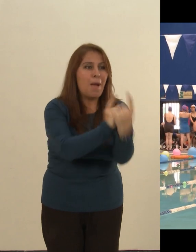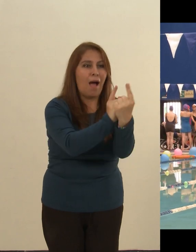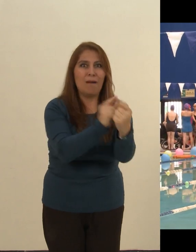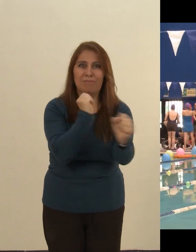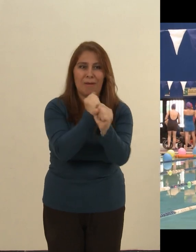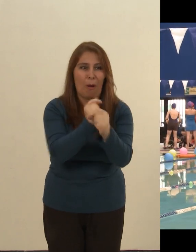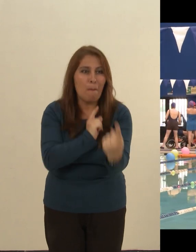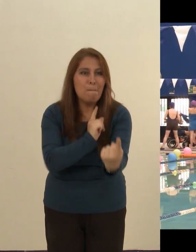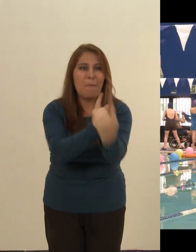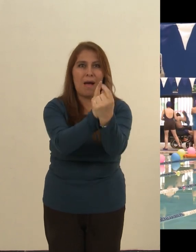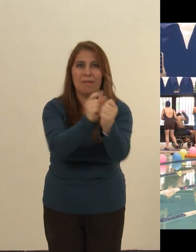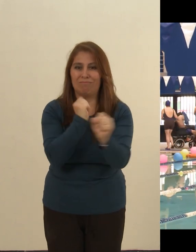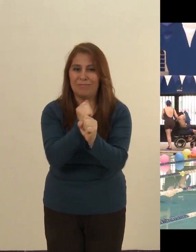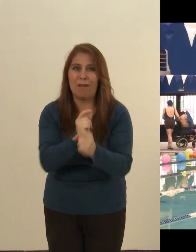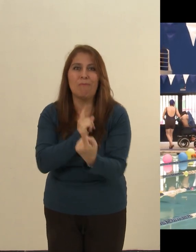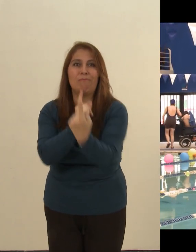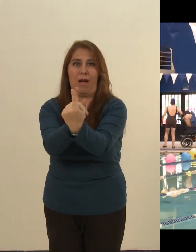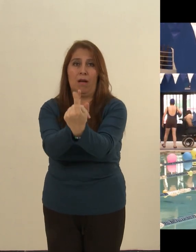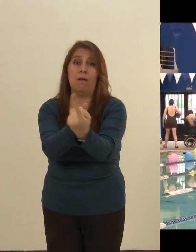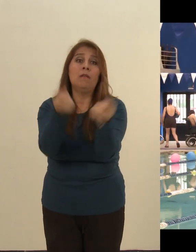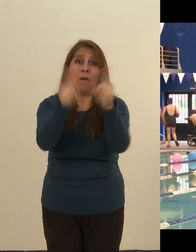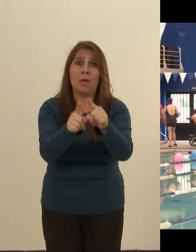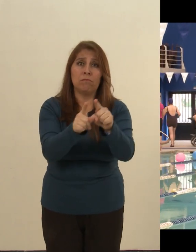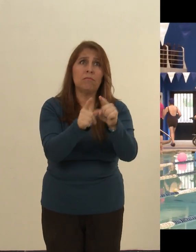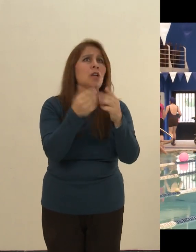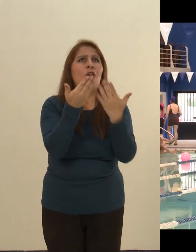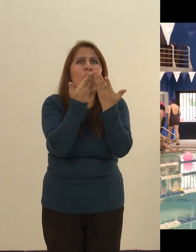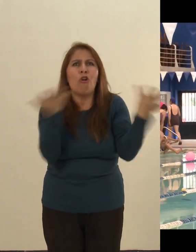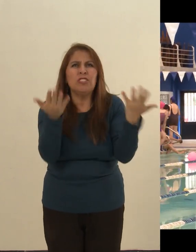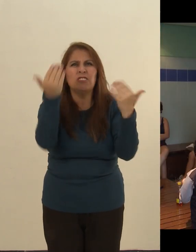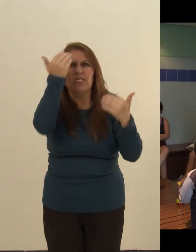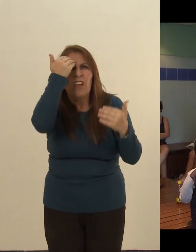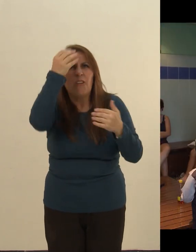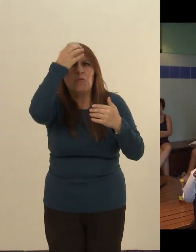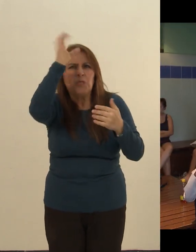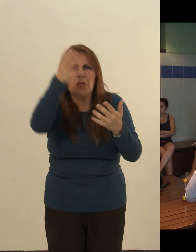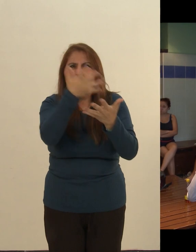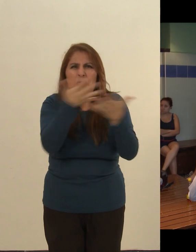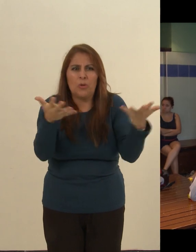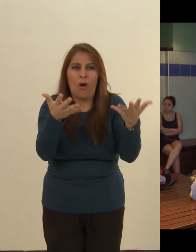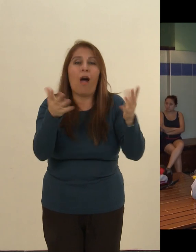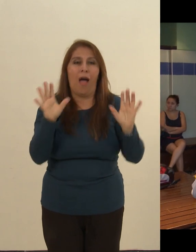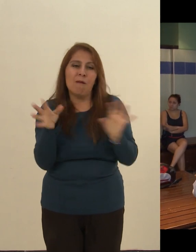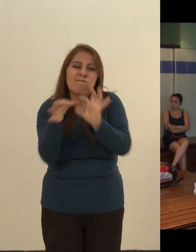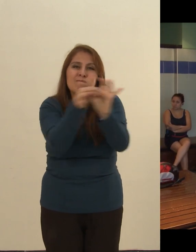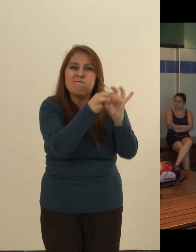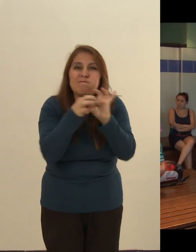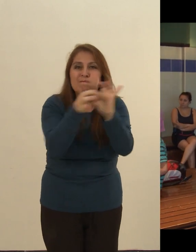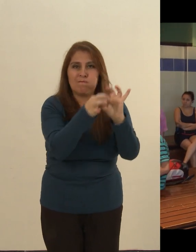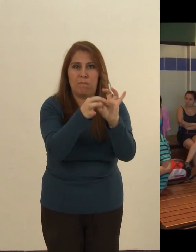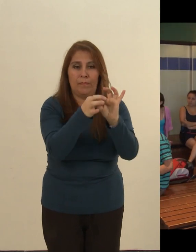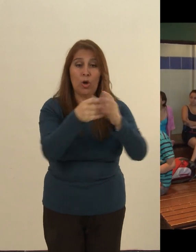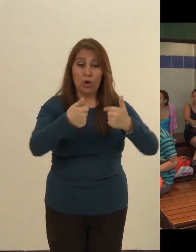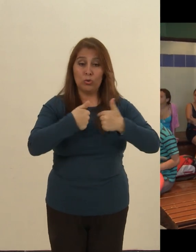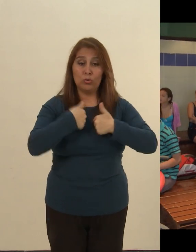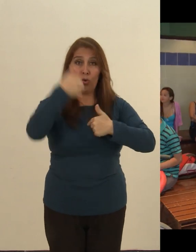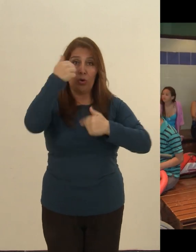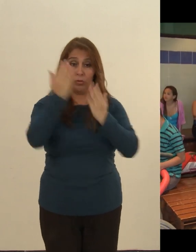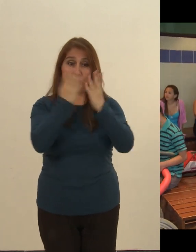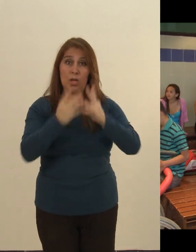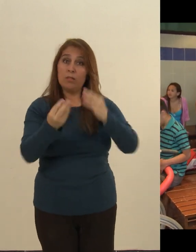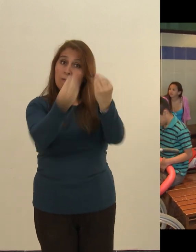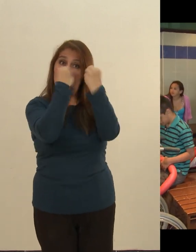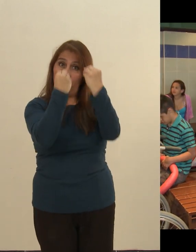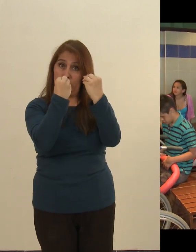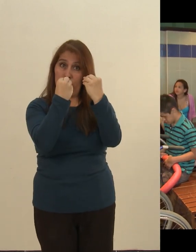personalización, pero también de vinculación de los diferentes saberes. Es decir, el docente en formación pues tiene su